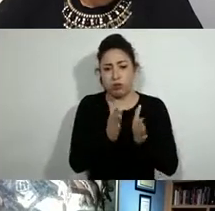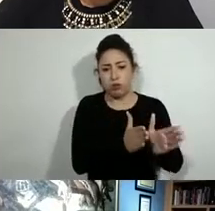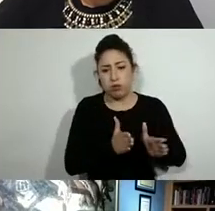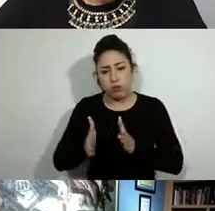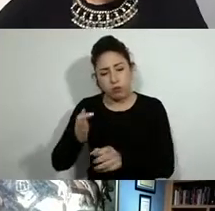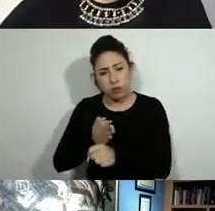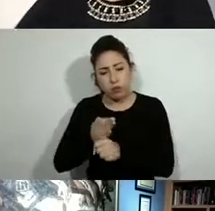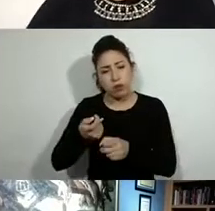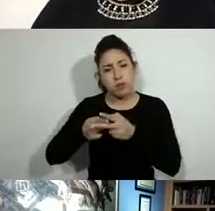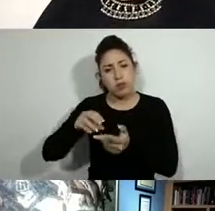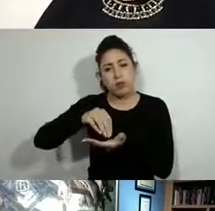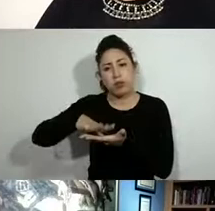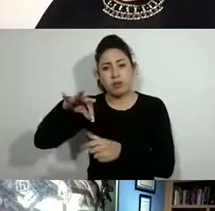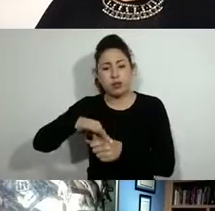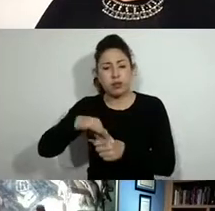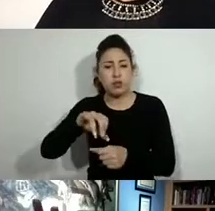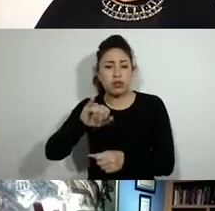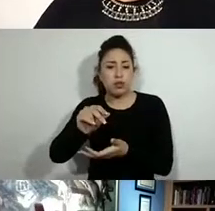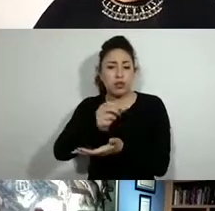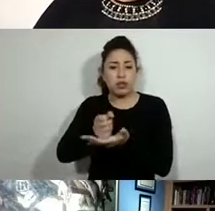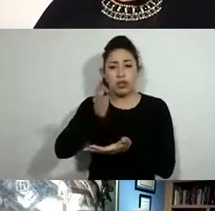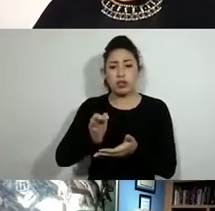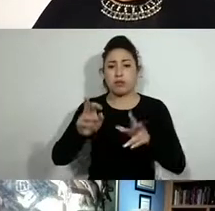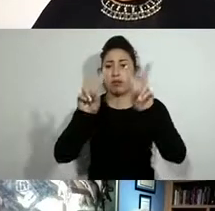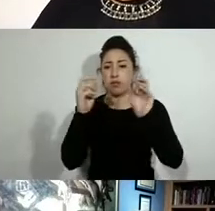votación del orden del día, presidenta.